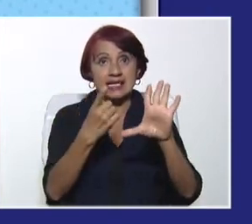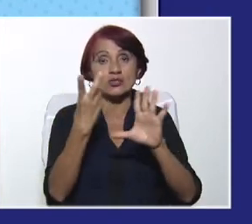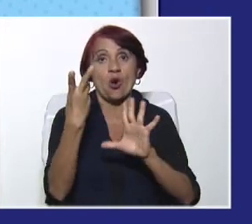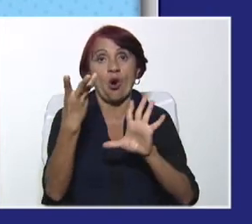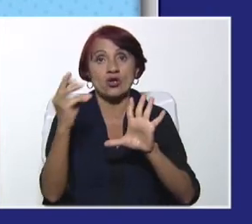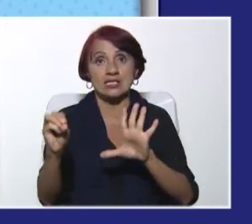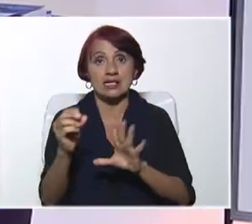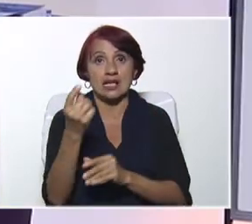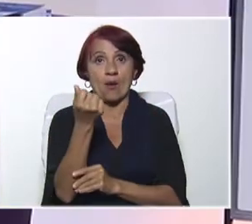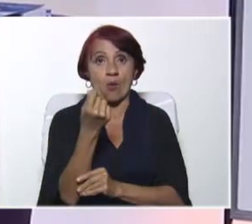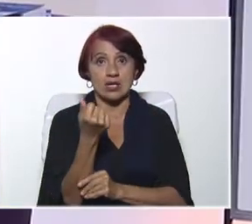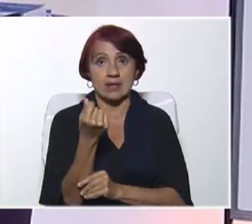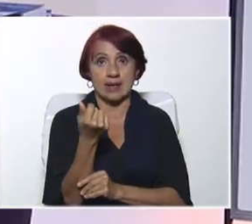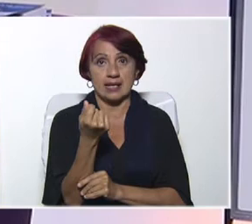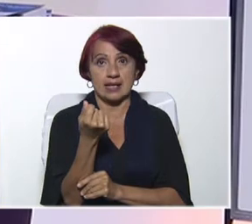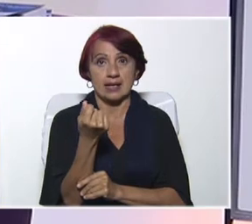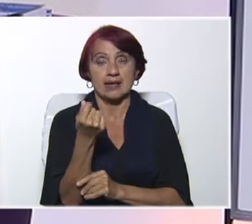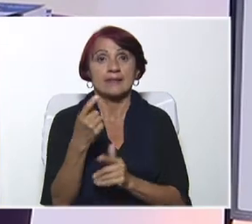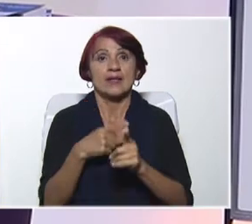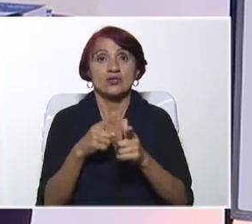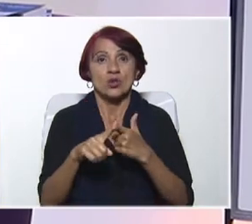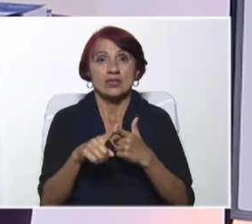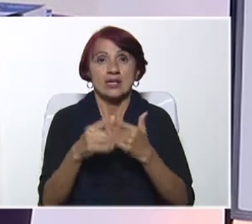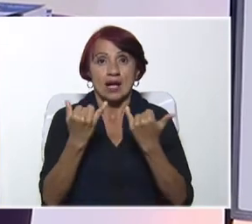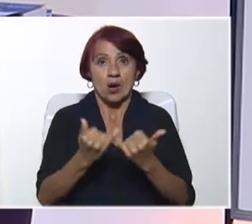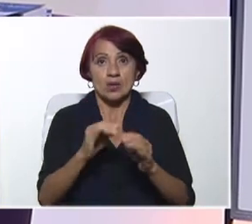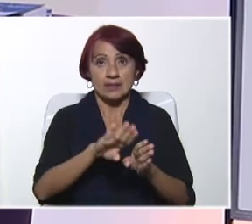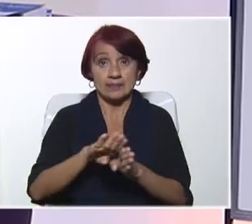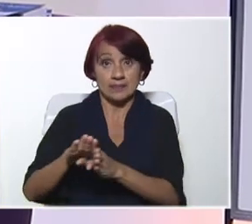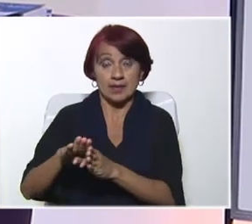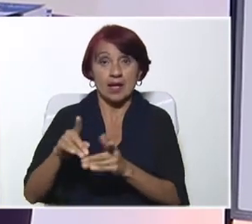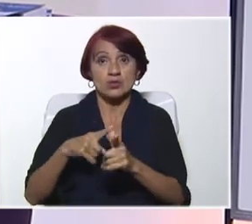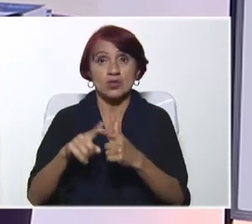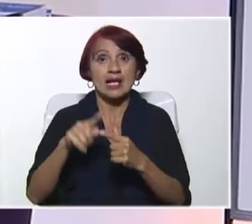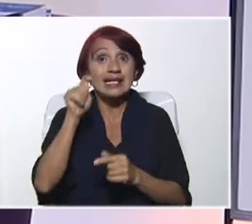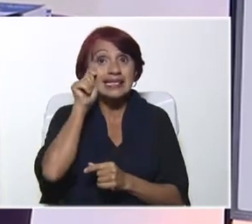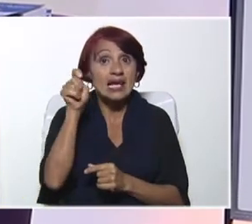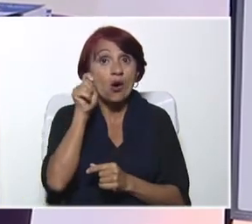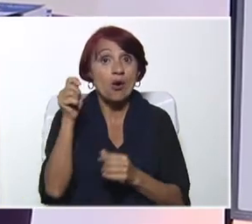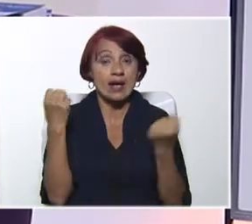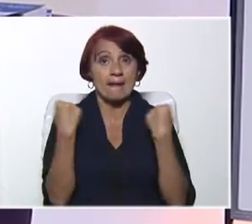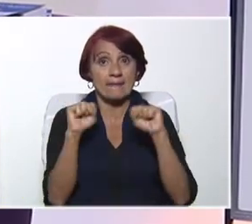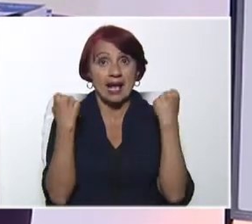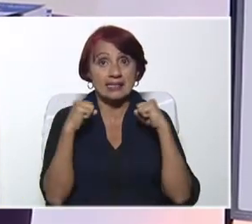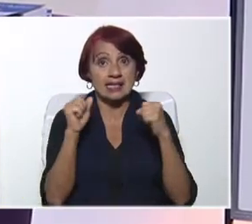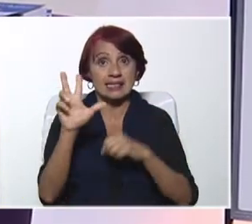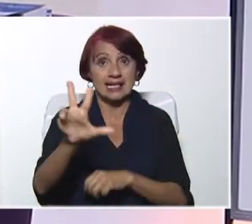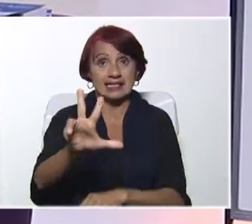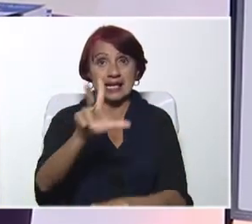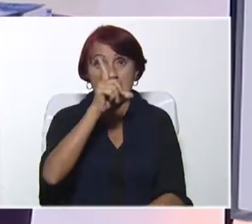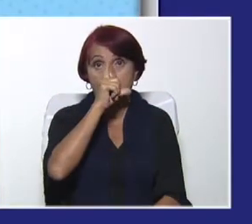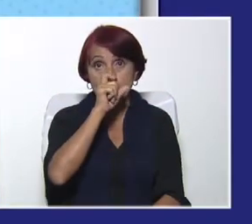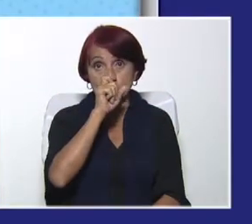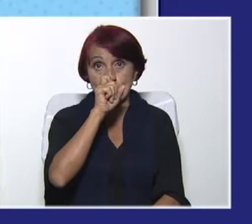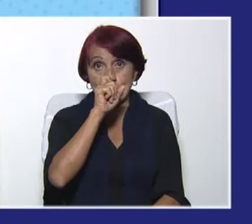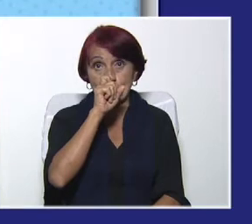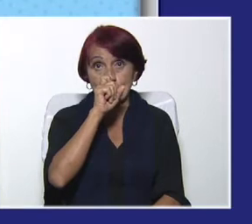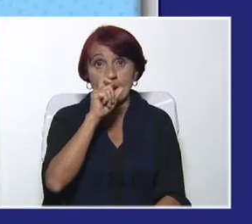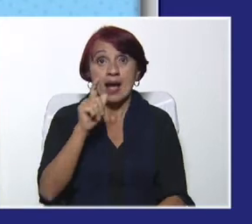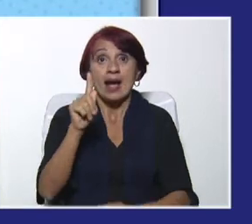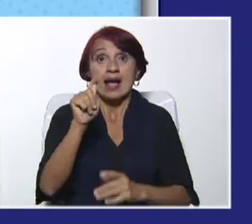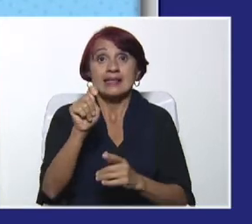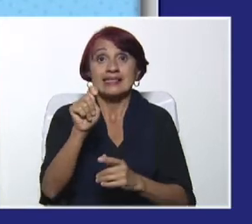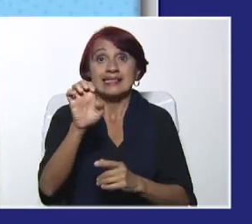10.680 bolívares. Continuamos ahora con el referente teórico práctico de tercer año, teoremas